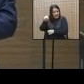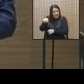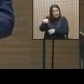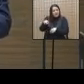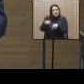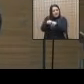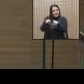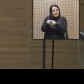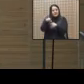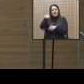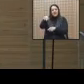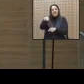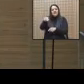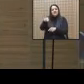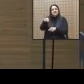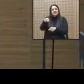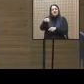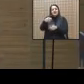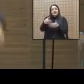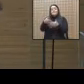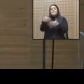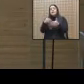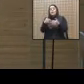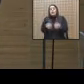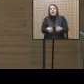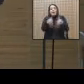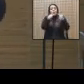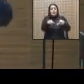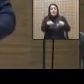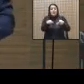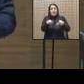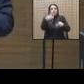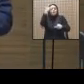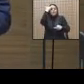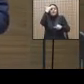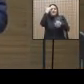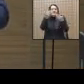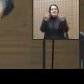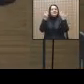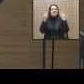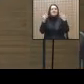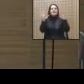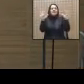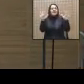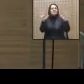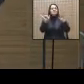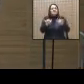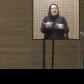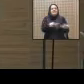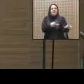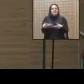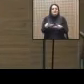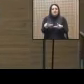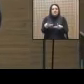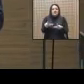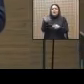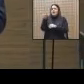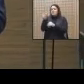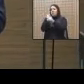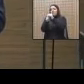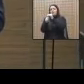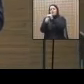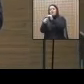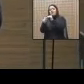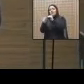que era el previo al acuerdo que supuestamente ya estaba, que habían ocultado no sé cuántos meses